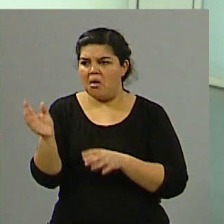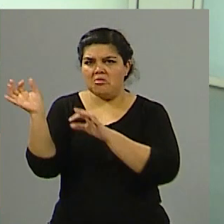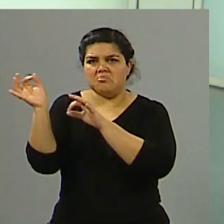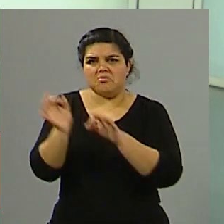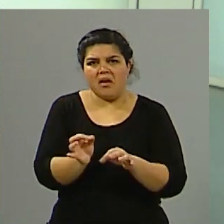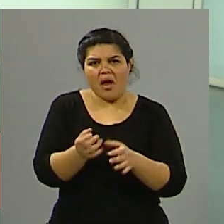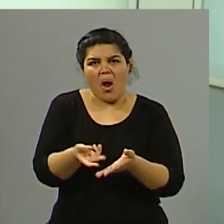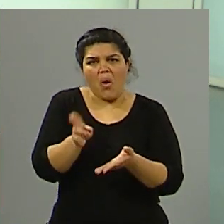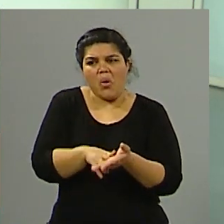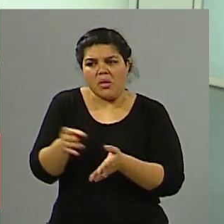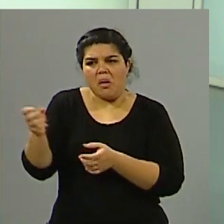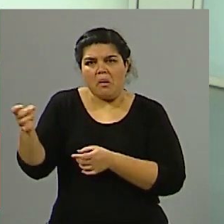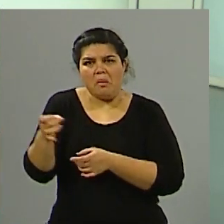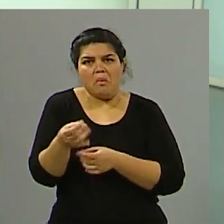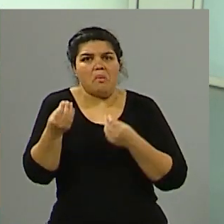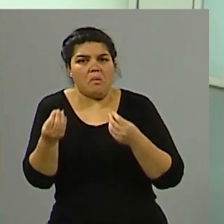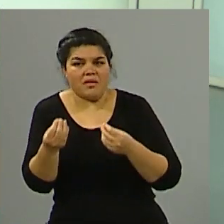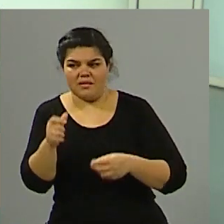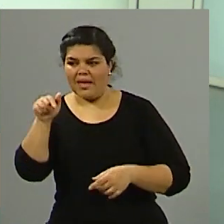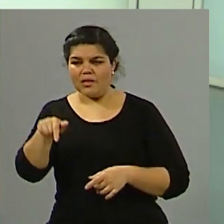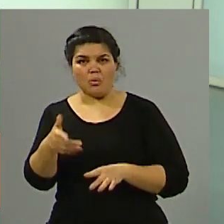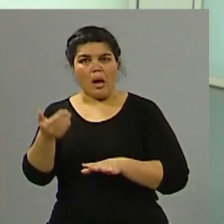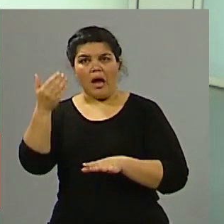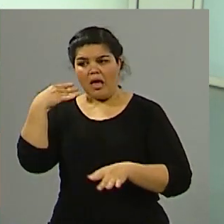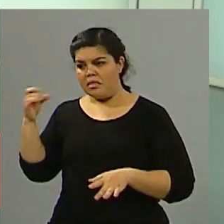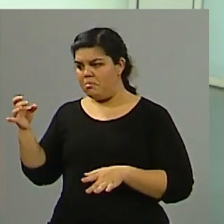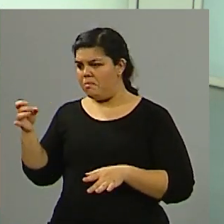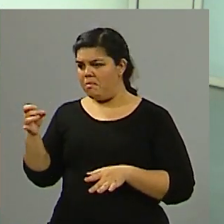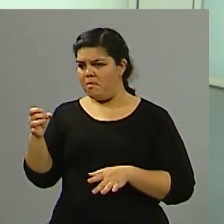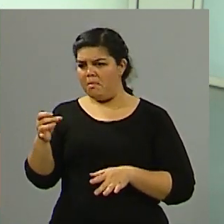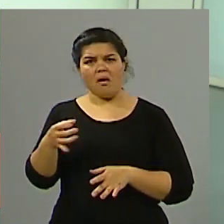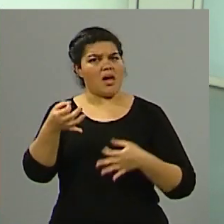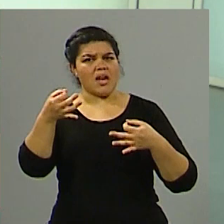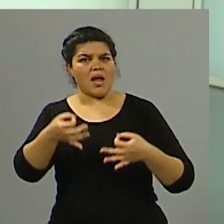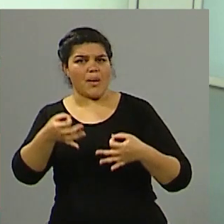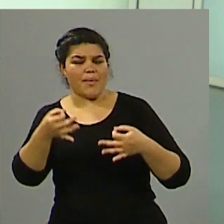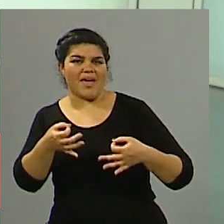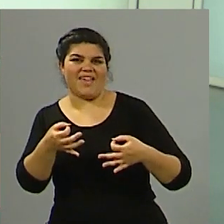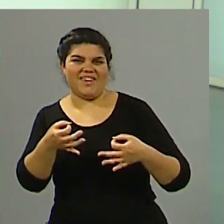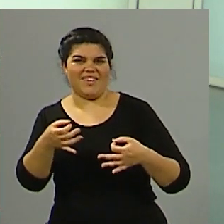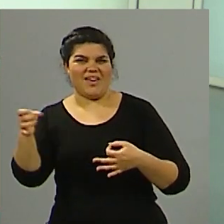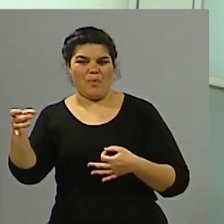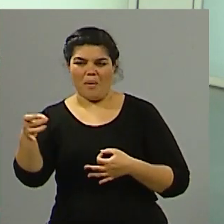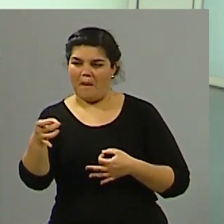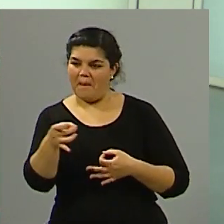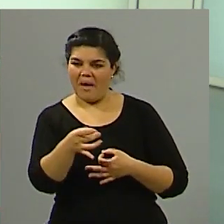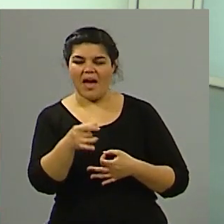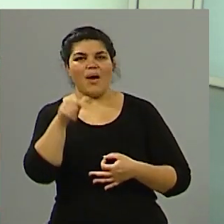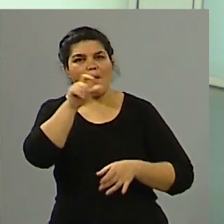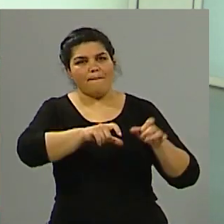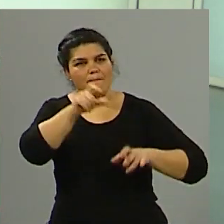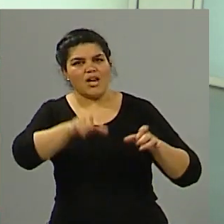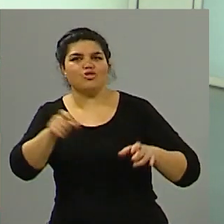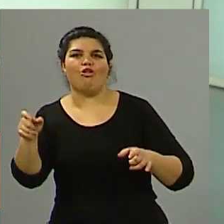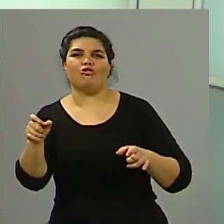iba desarmando esto que le trajo vida, que dio la posibilidad a muchas personas de hacer